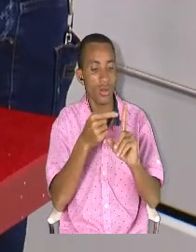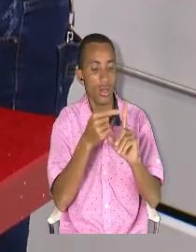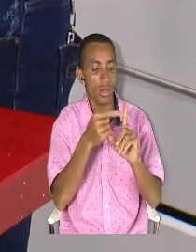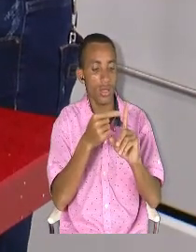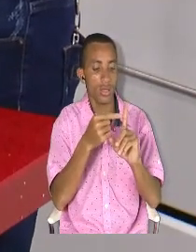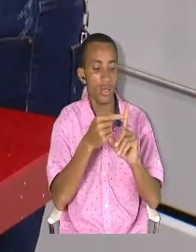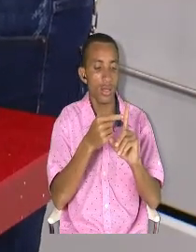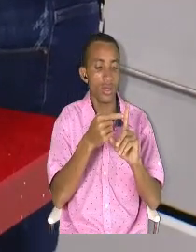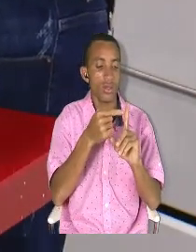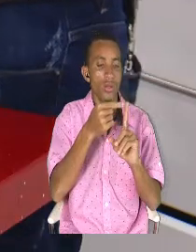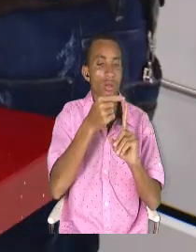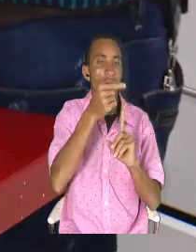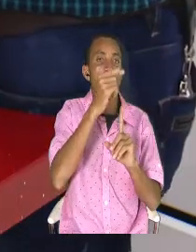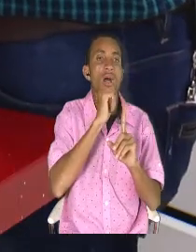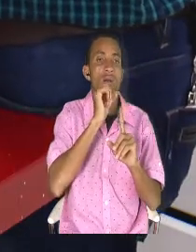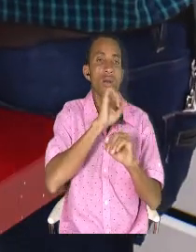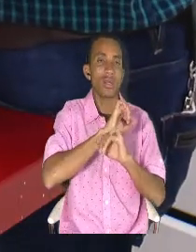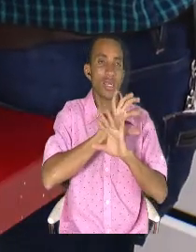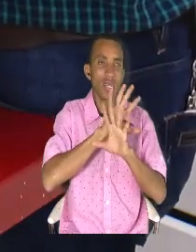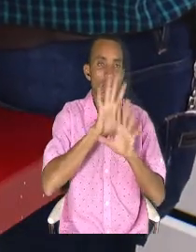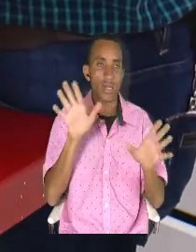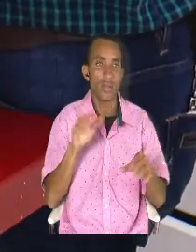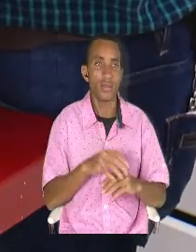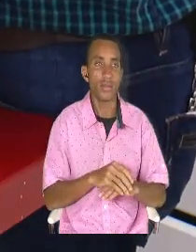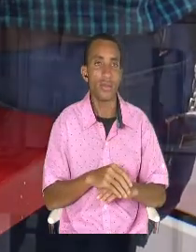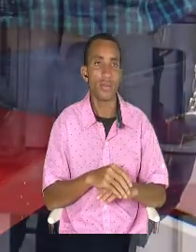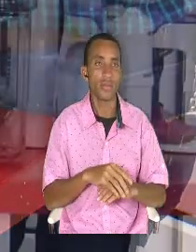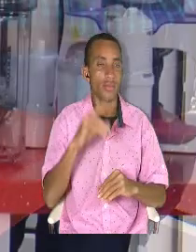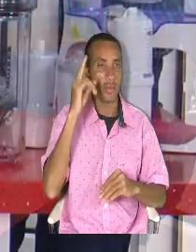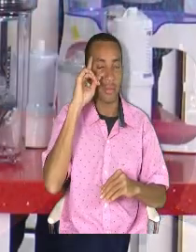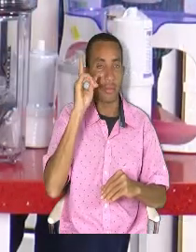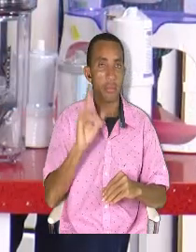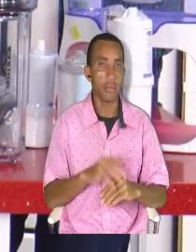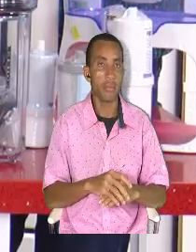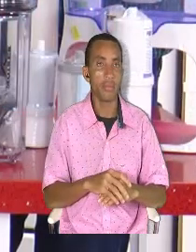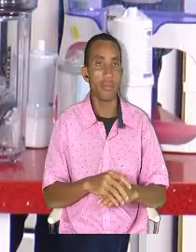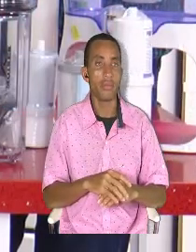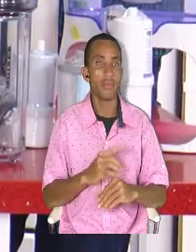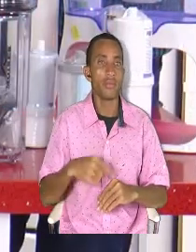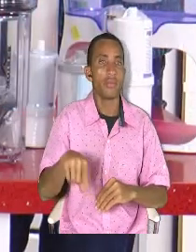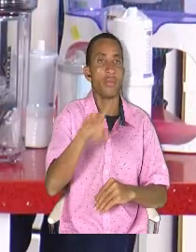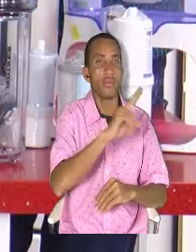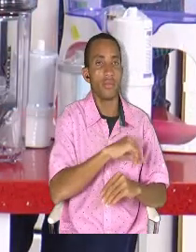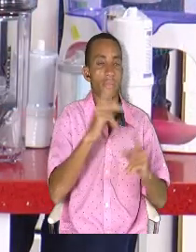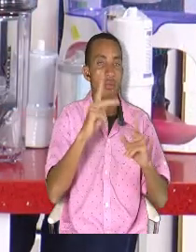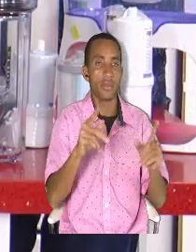buen el punto. Agua alcalina, sí, seguro. Lo que pasa es que uno no es consciente de eso, sí, normalmente